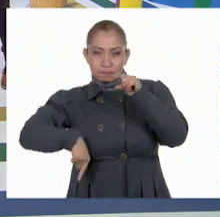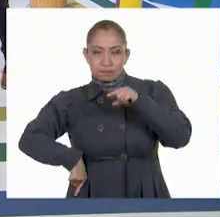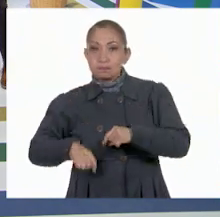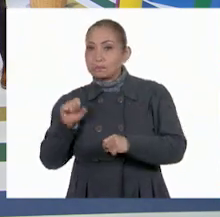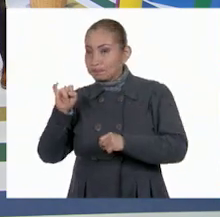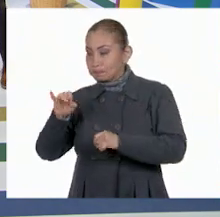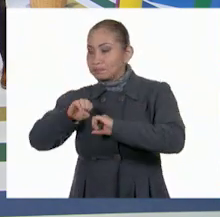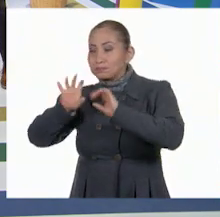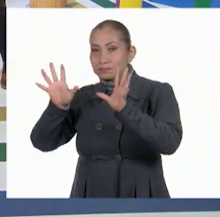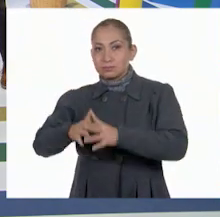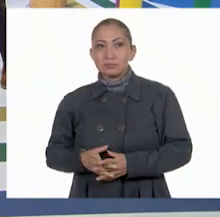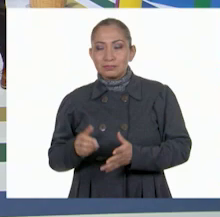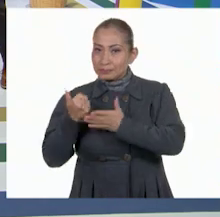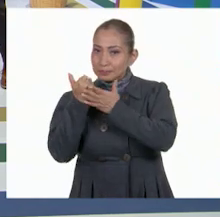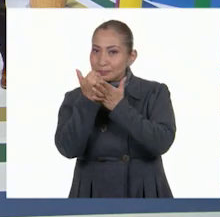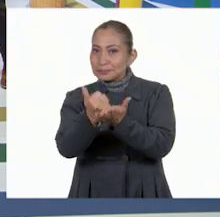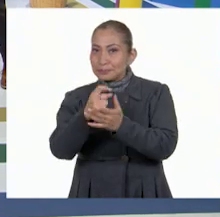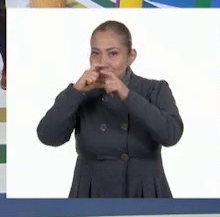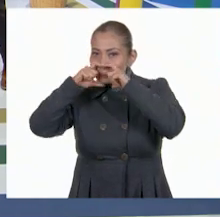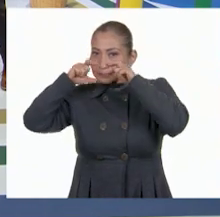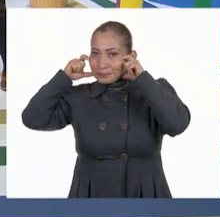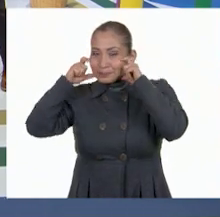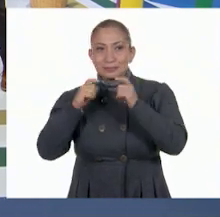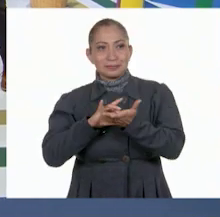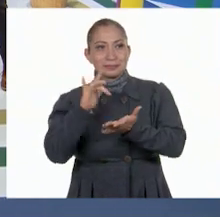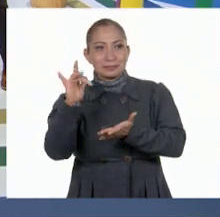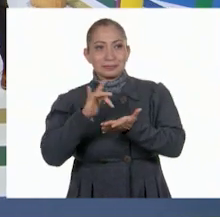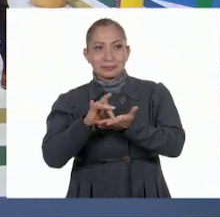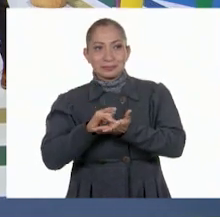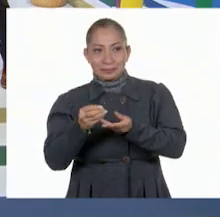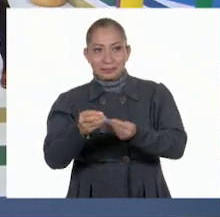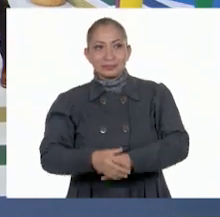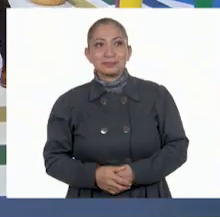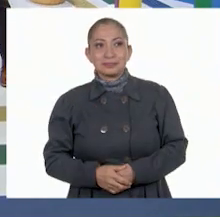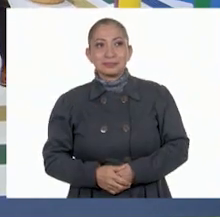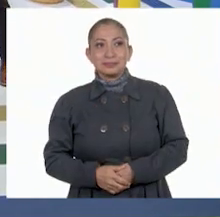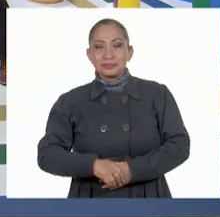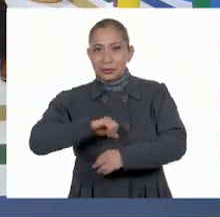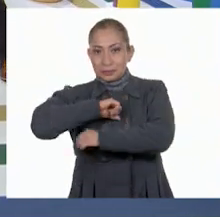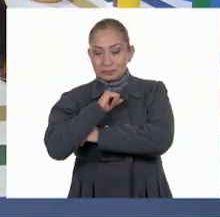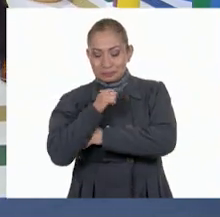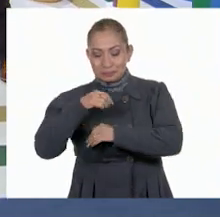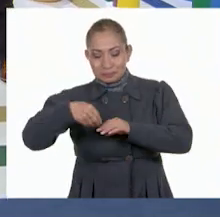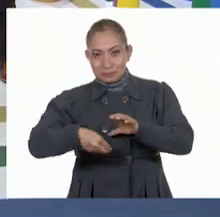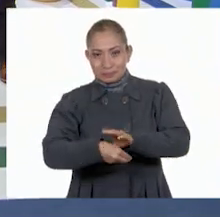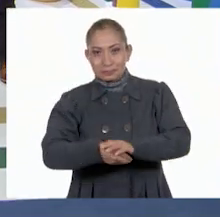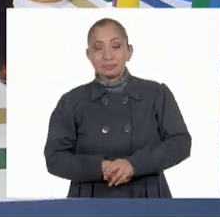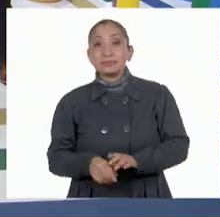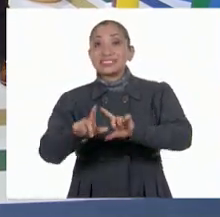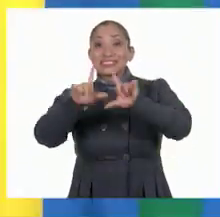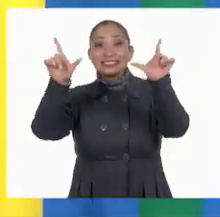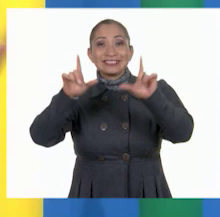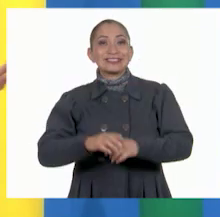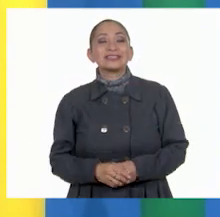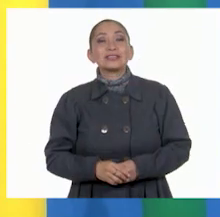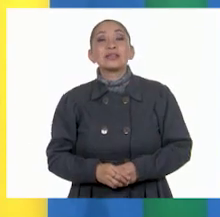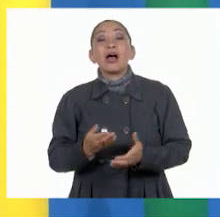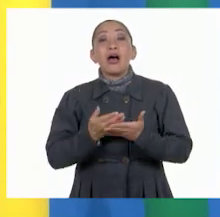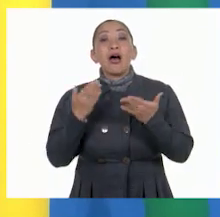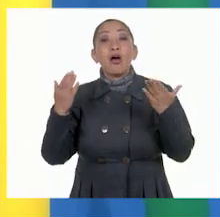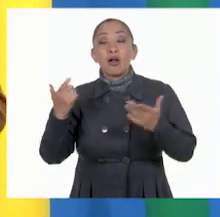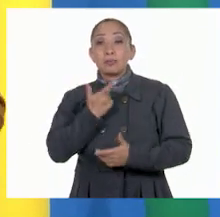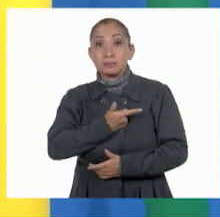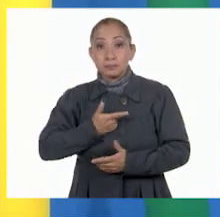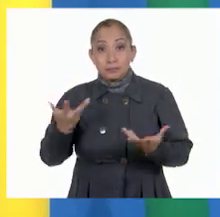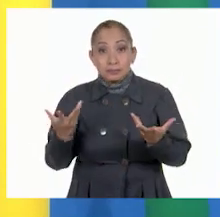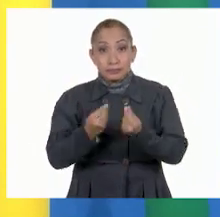que sí. Te ayudo con tu cubrebocas. Gracias. Puesto. Aquí tienes. Aquí lo voy a poner. Muy bien. ¡Listo! Bueno, vamos a tener el